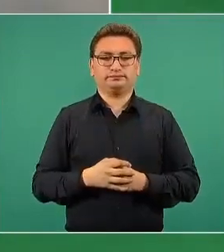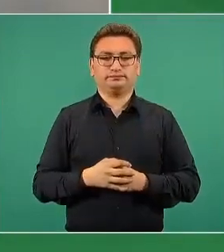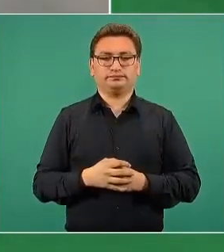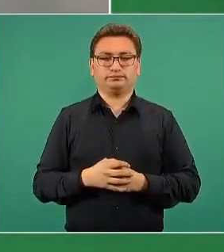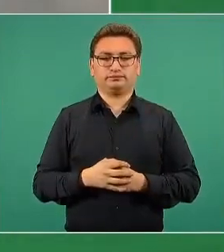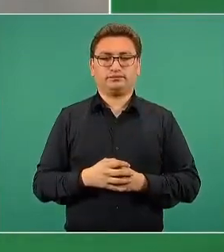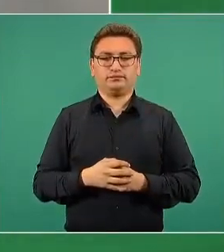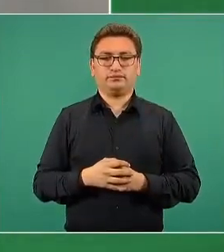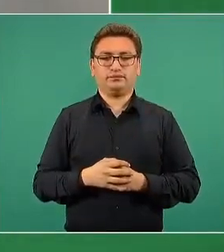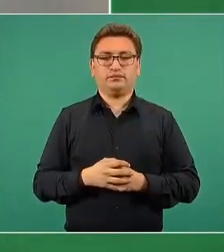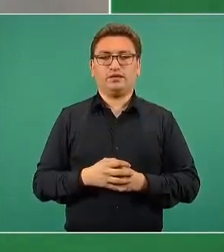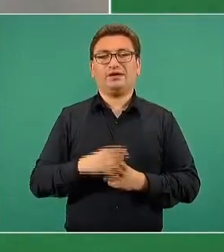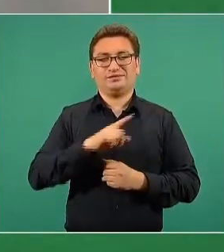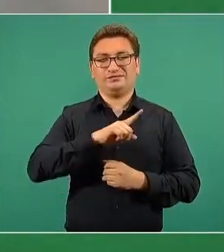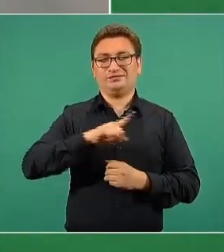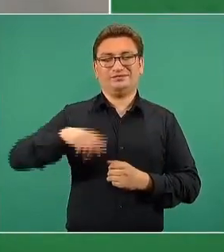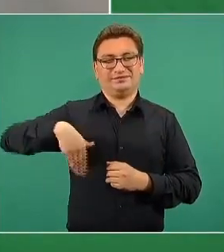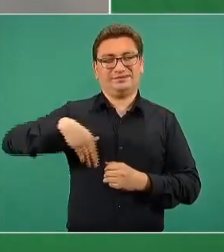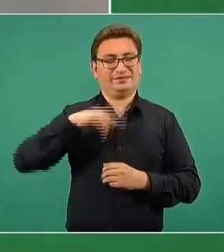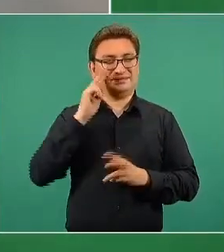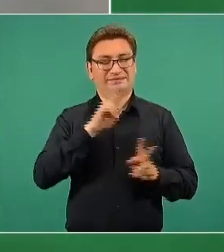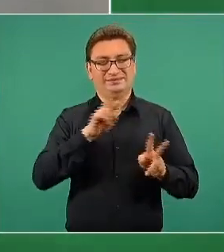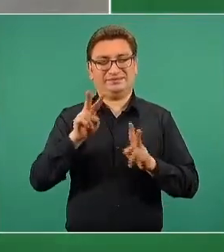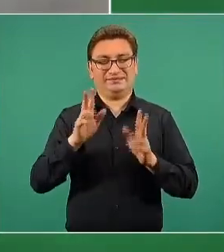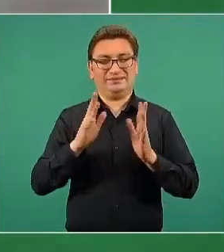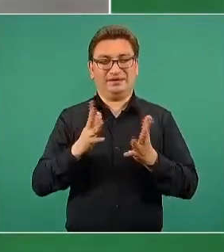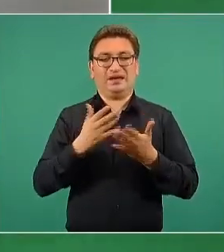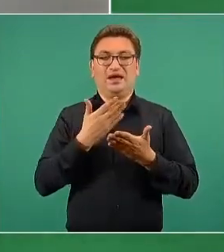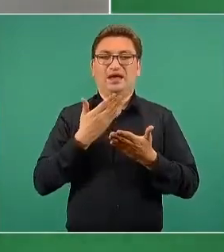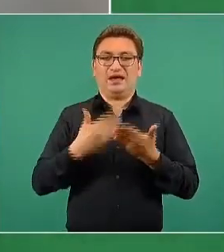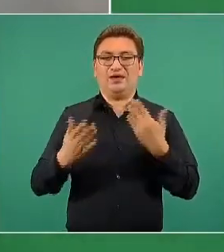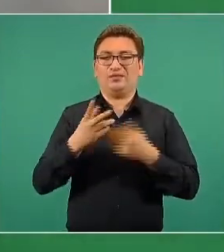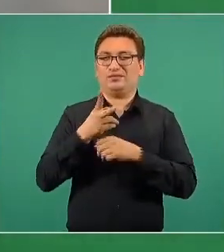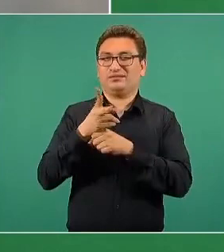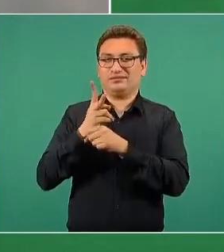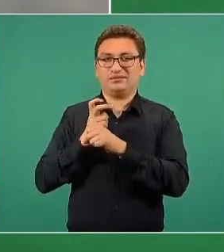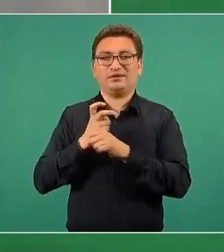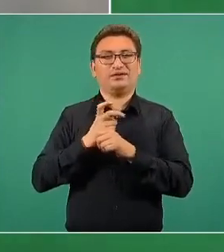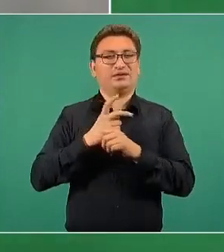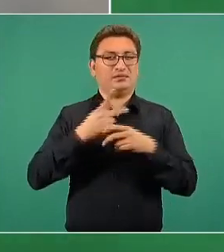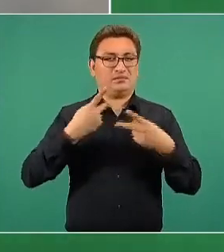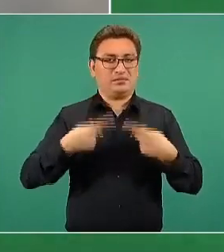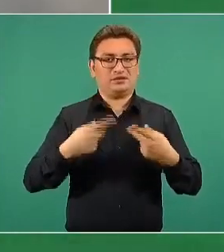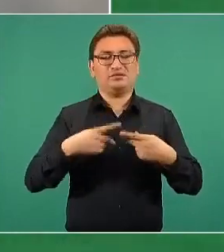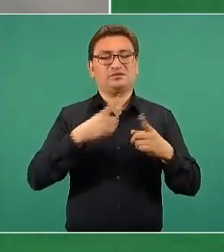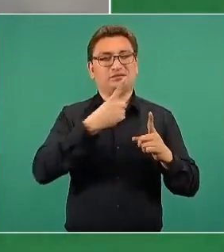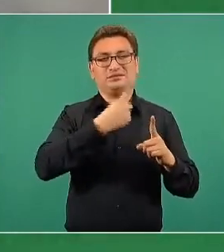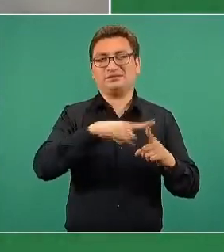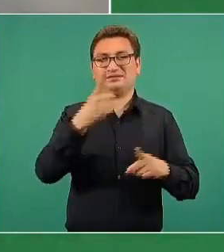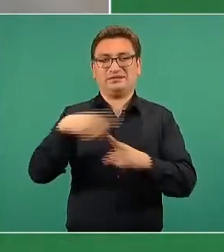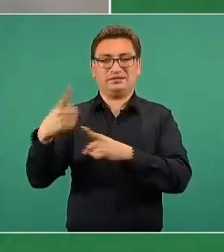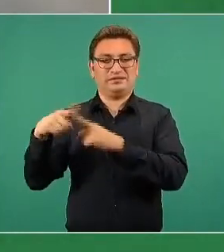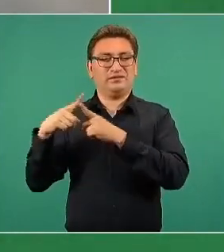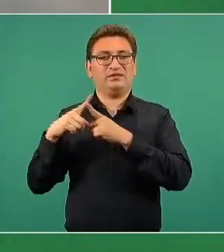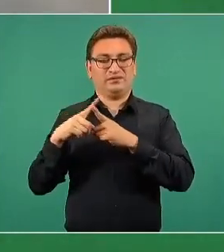han observado, ahora hemos estado invitando a diferentes personas titulares de